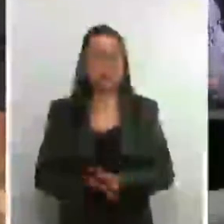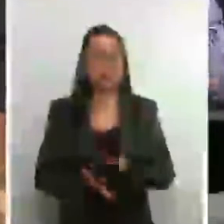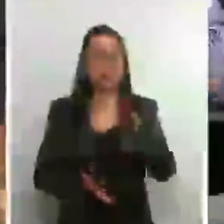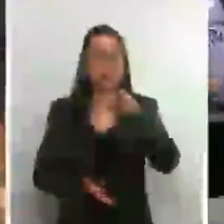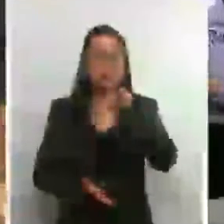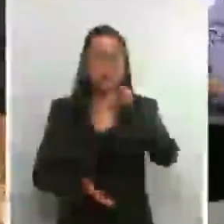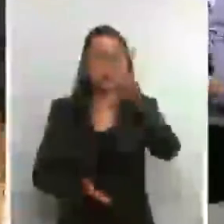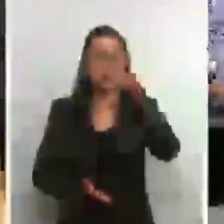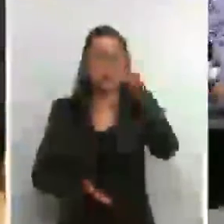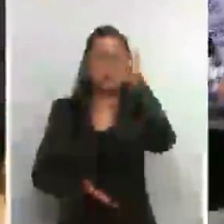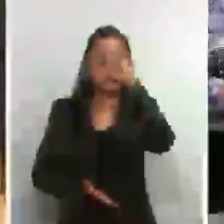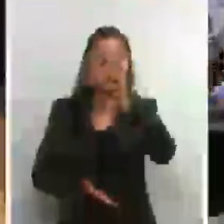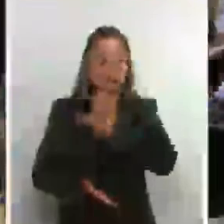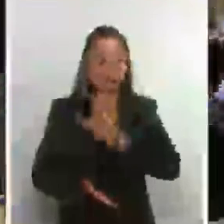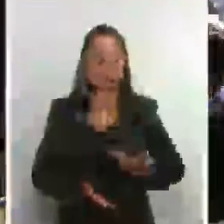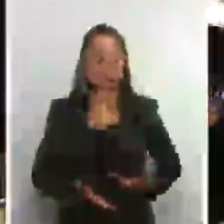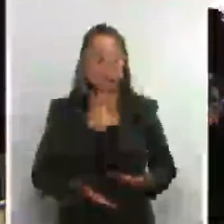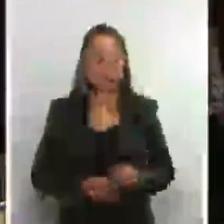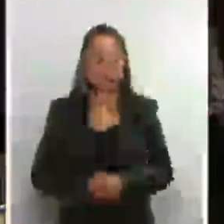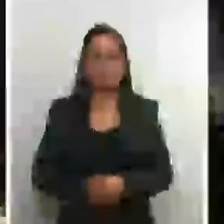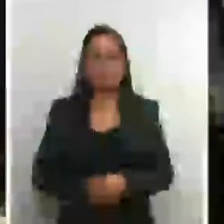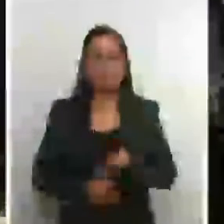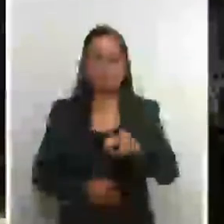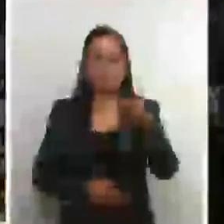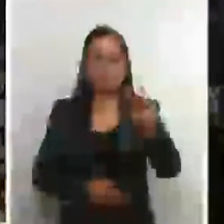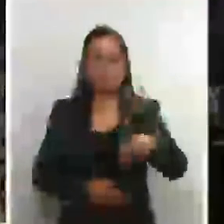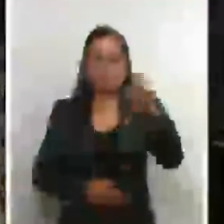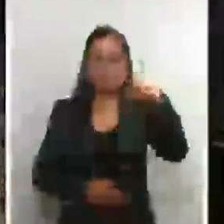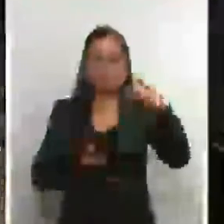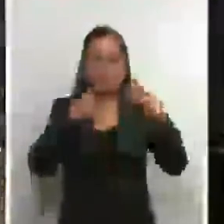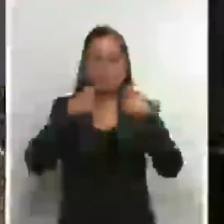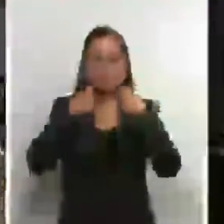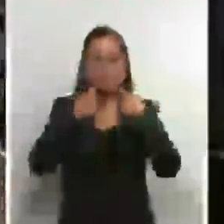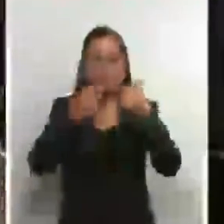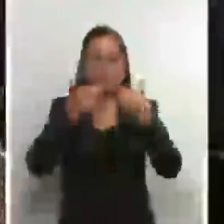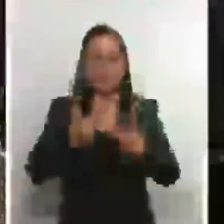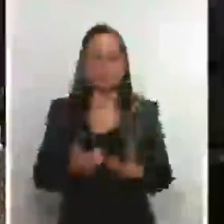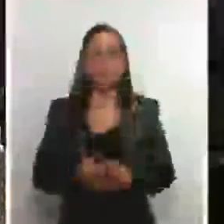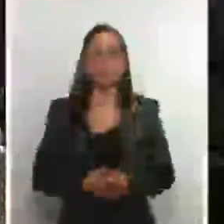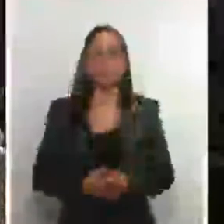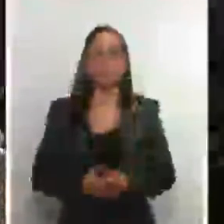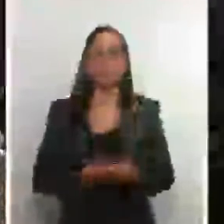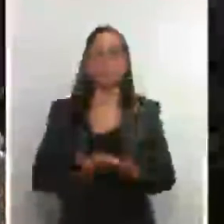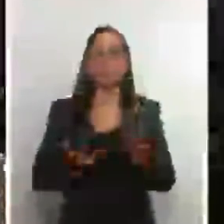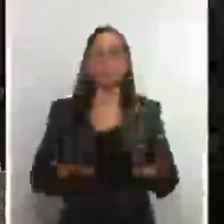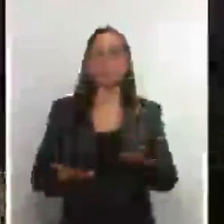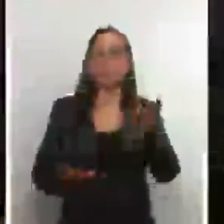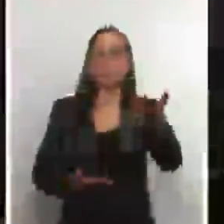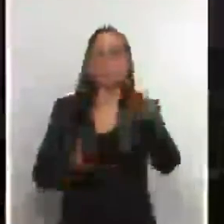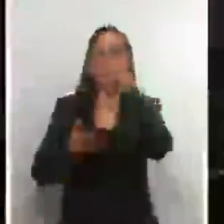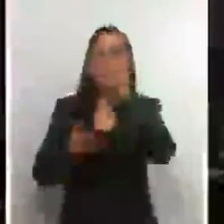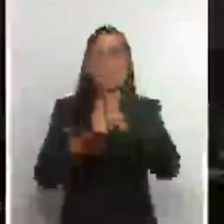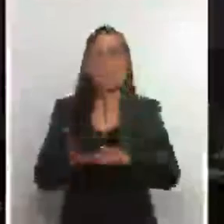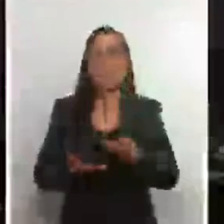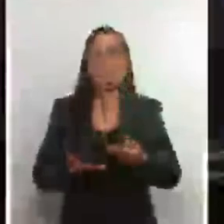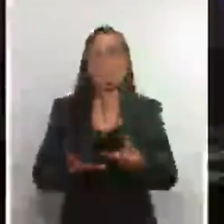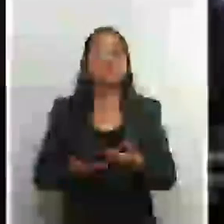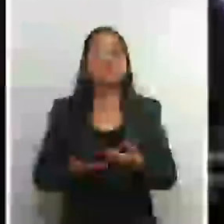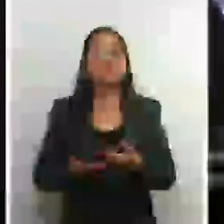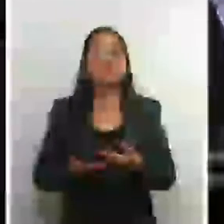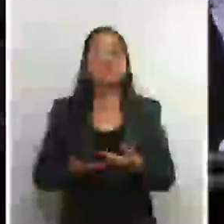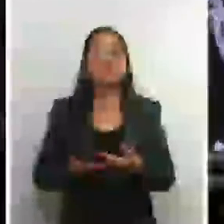Mayoría por la negativa, presidente. No se admite a discusión. Solicito a la Secretaría de